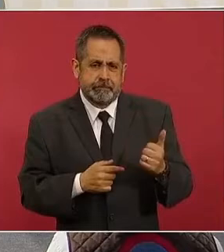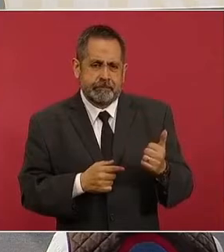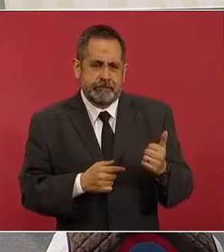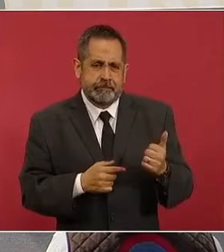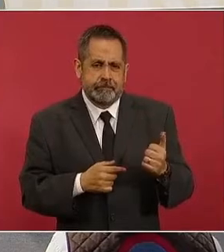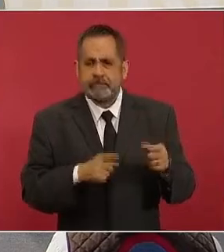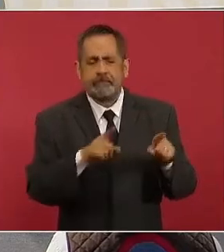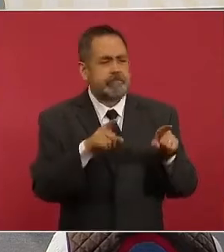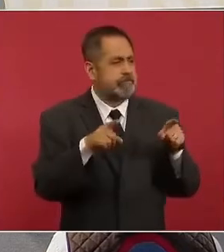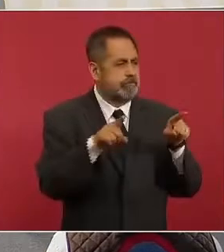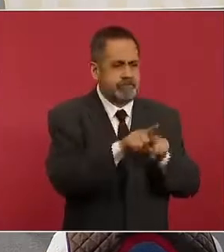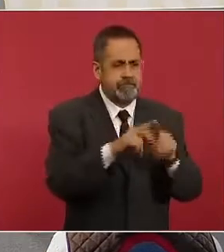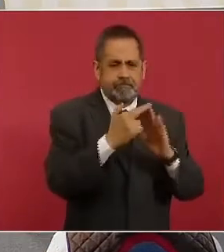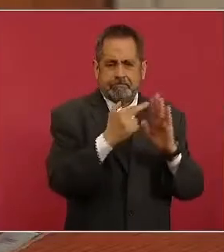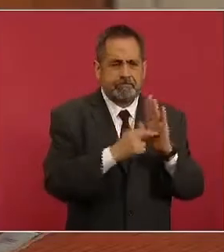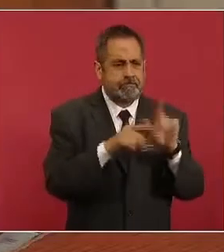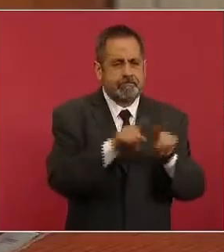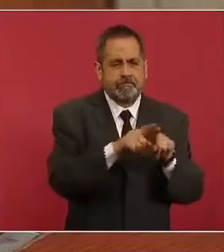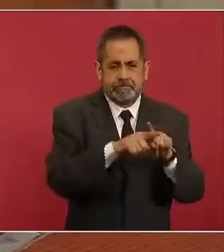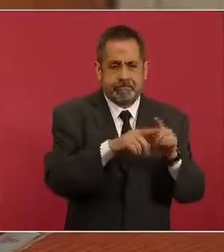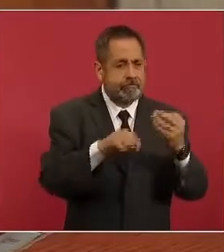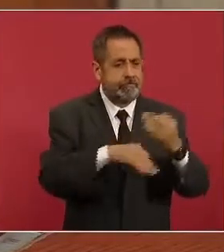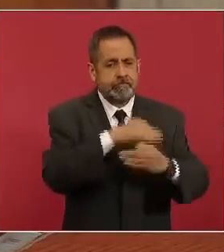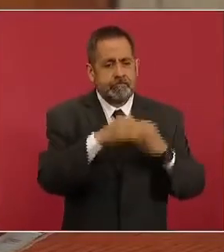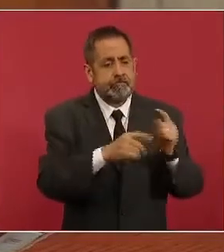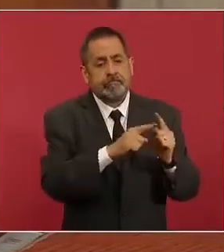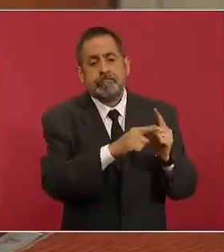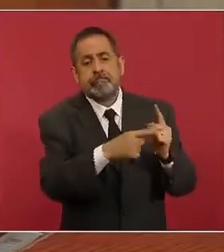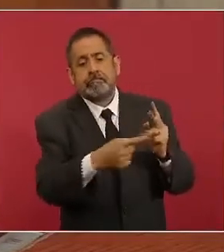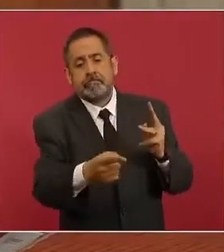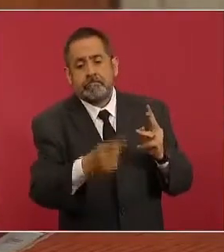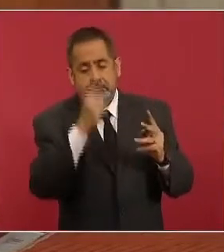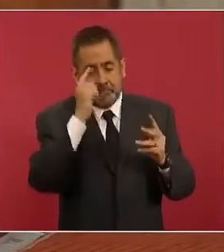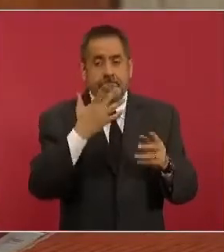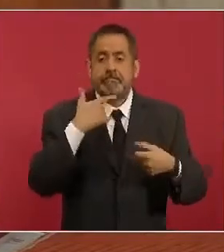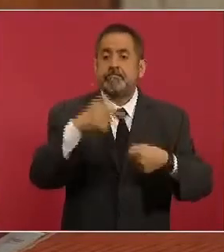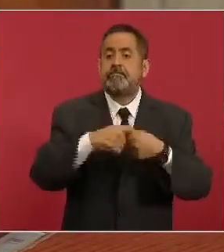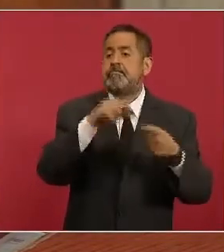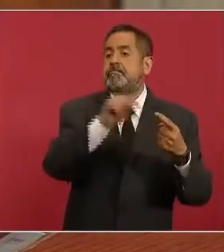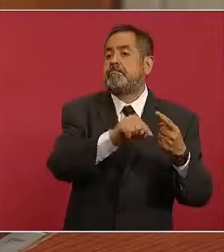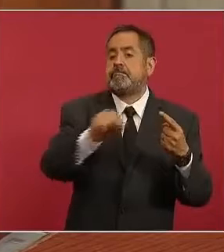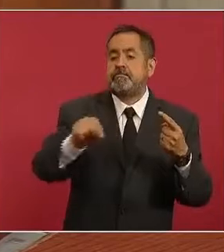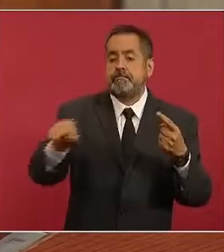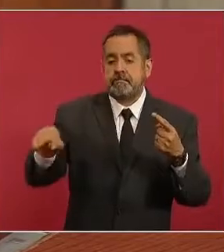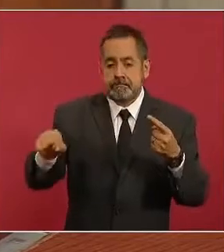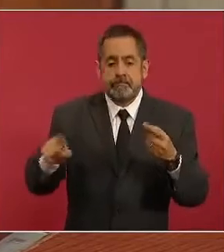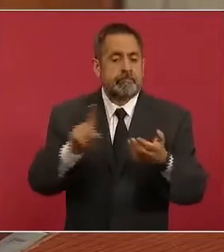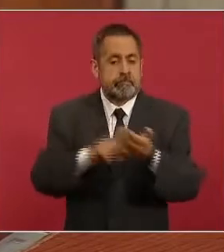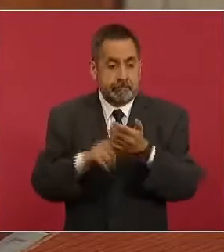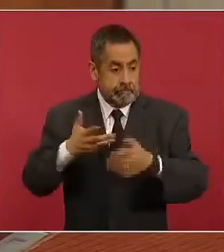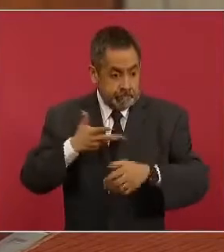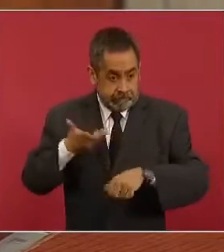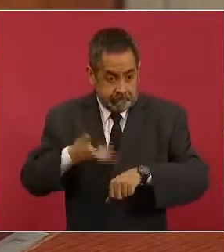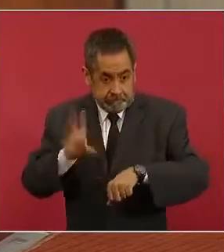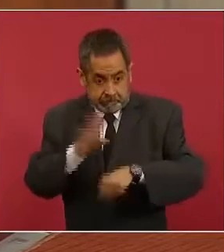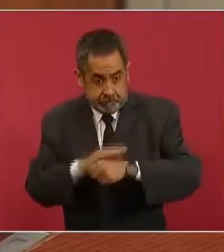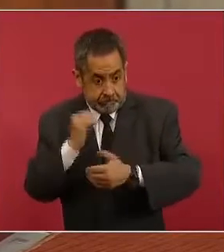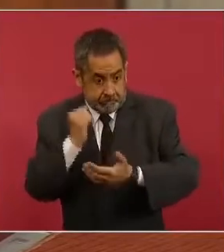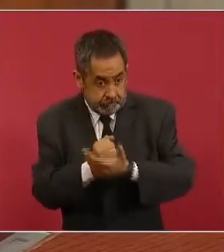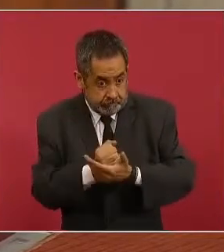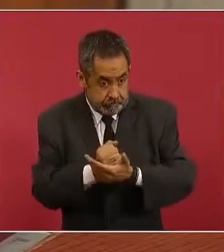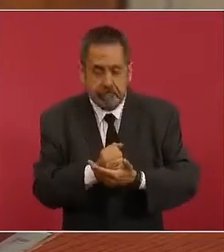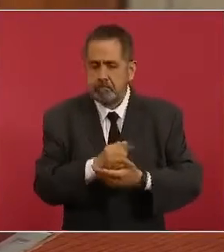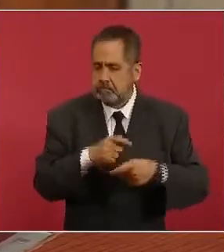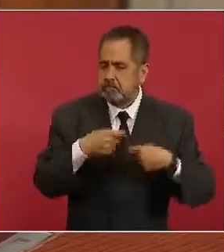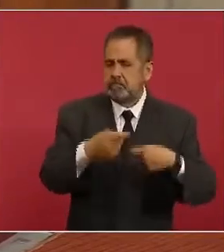Las mismas condiciones se aplicarán a todas las terminales de combustible que cuenten con los permisos para su